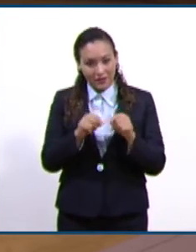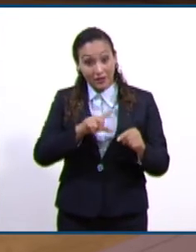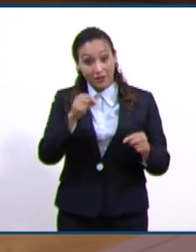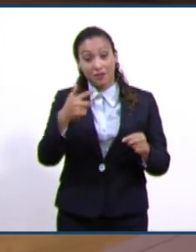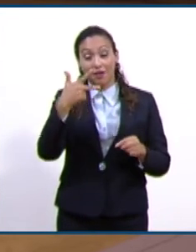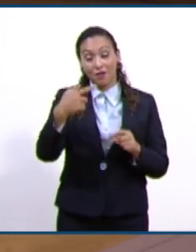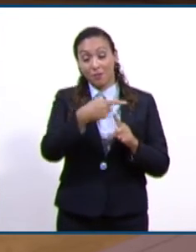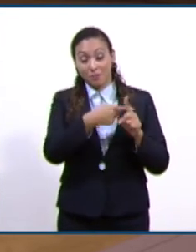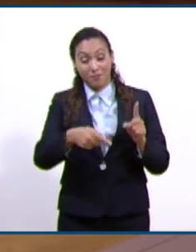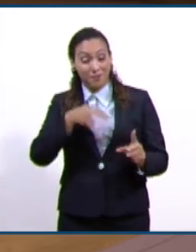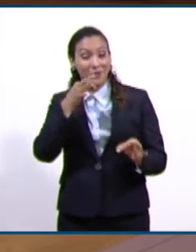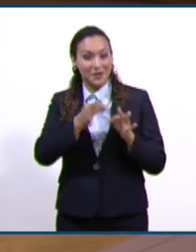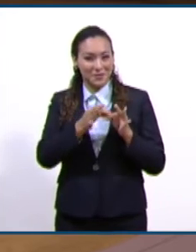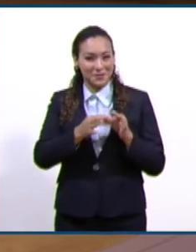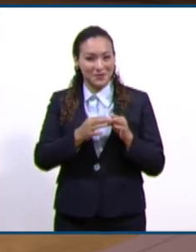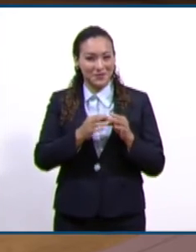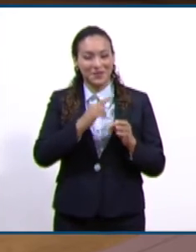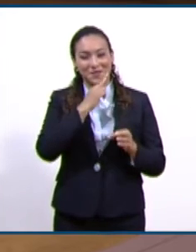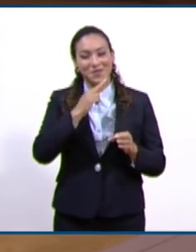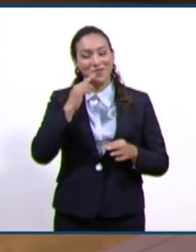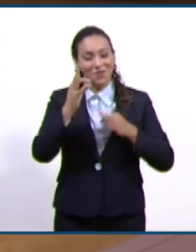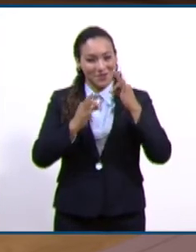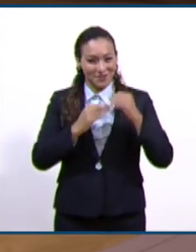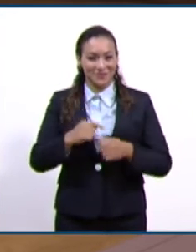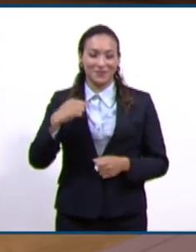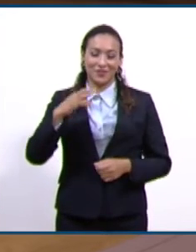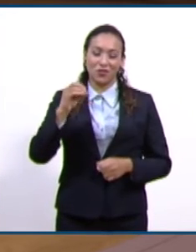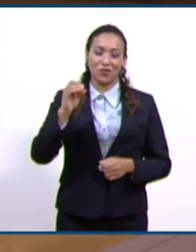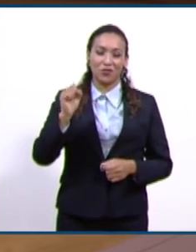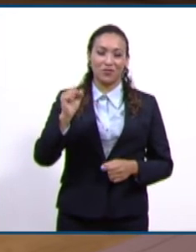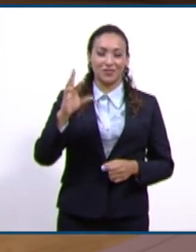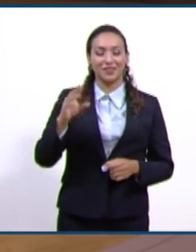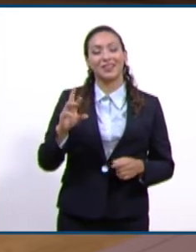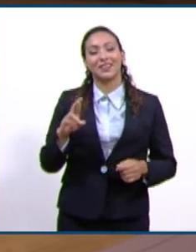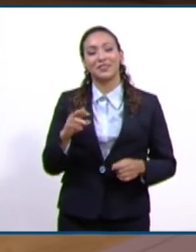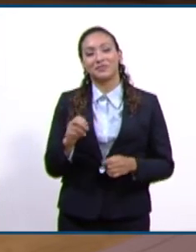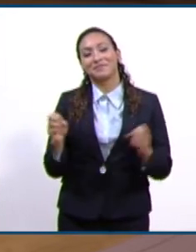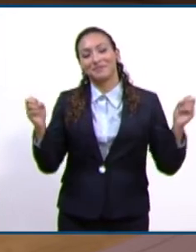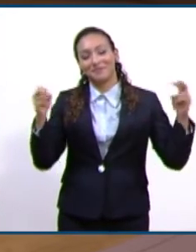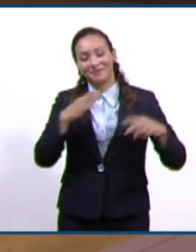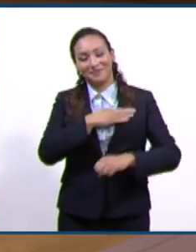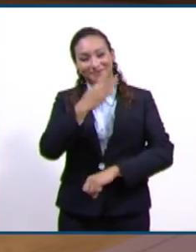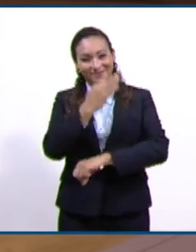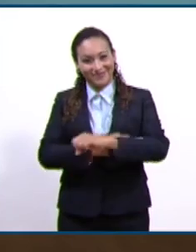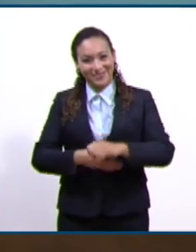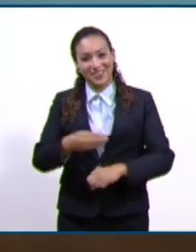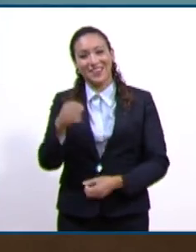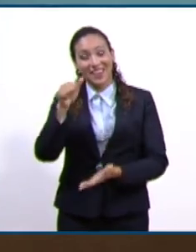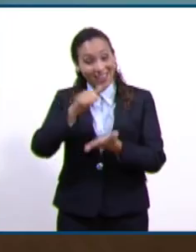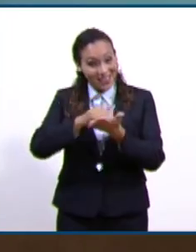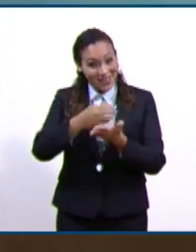8:30 en punto el noticiario. Soy Oscar González, muy buenas tardes y muy buen provecho.